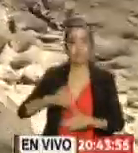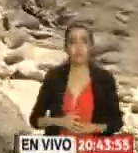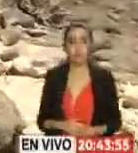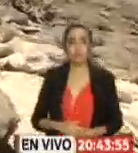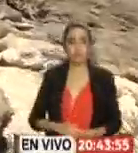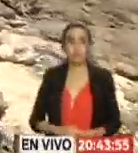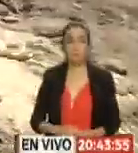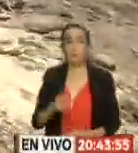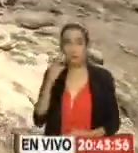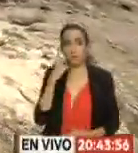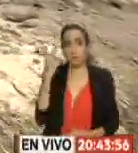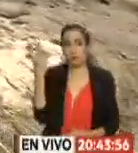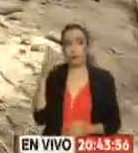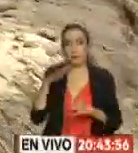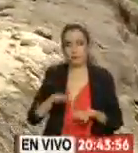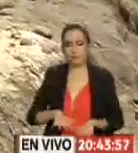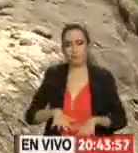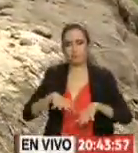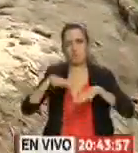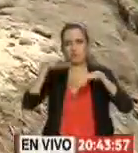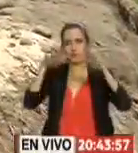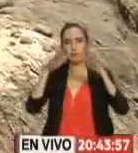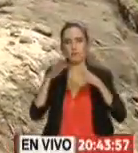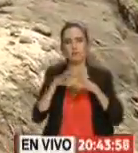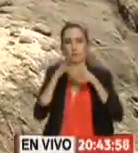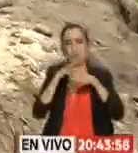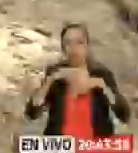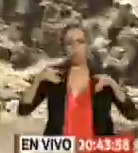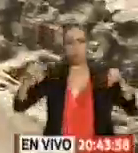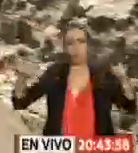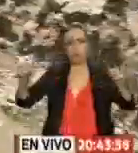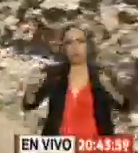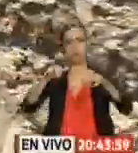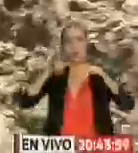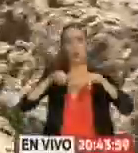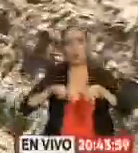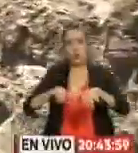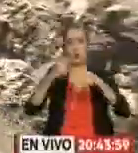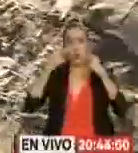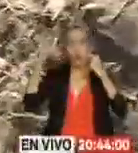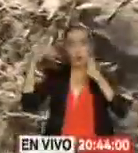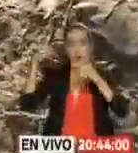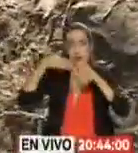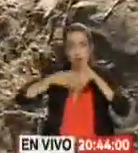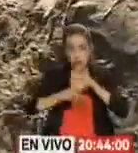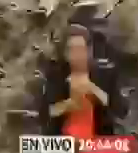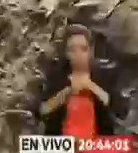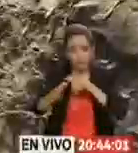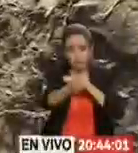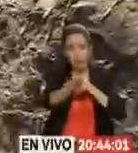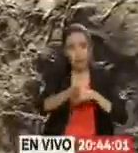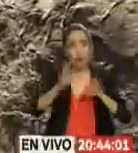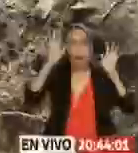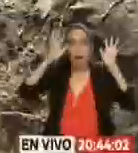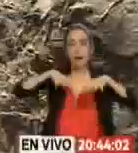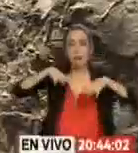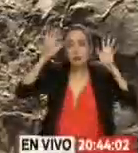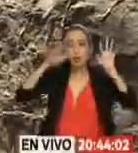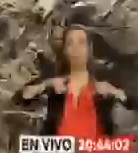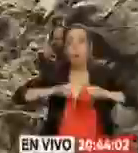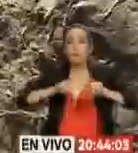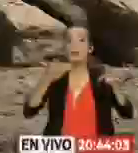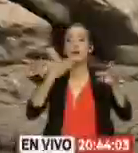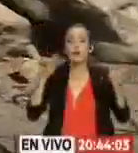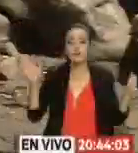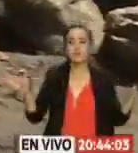Es evidente la acumulación de lodo, que continúa limpiándose. Por este canal debió pasar la fuerte lluvia del viernes anterior. Pero no fue